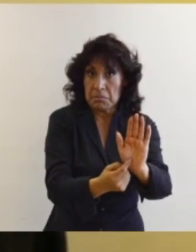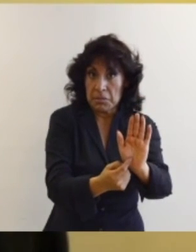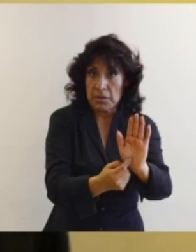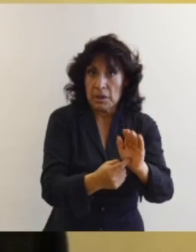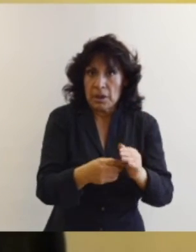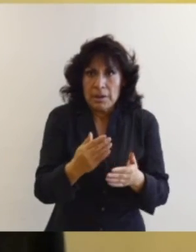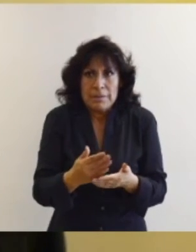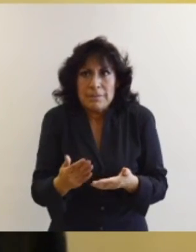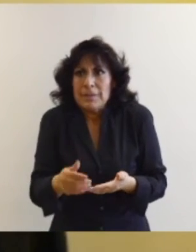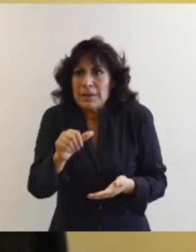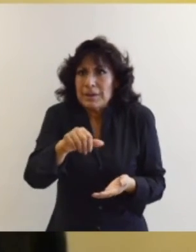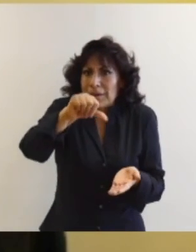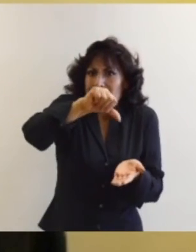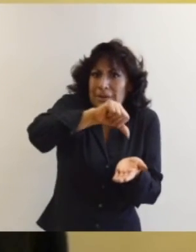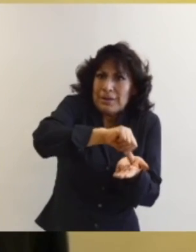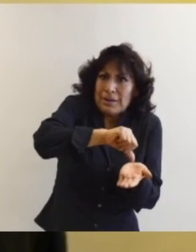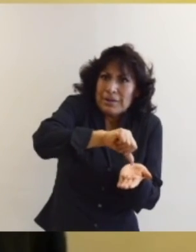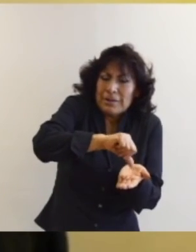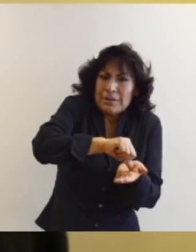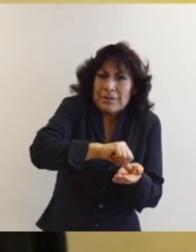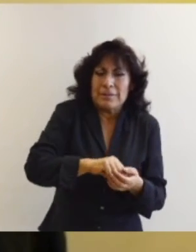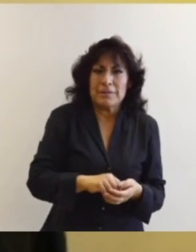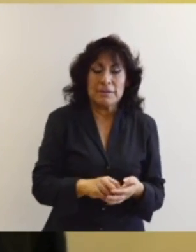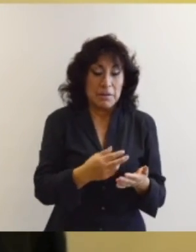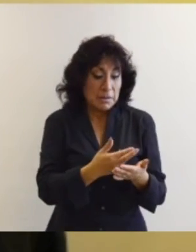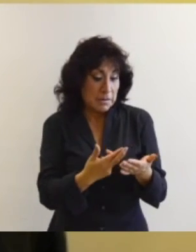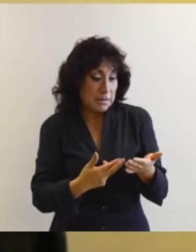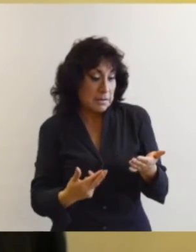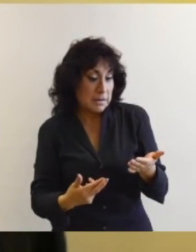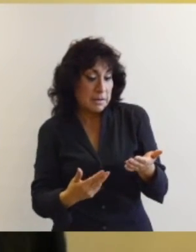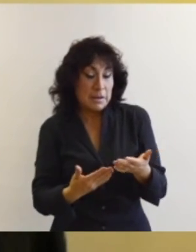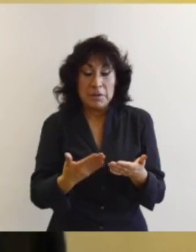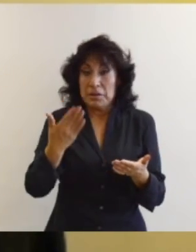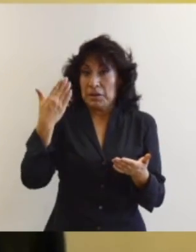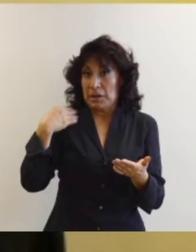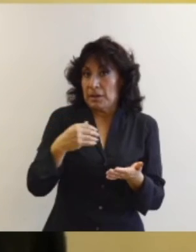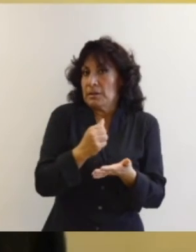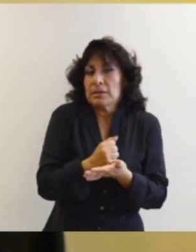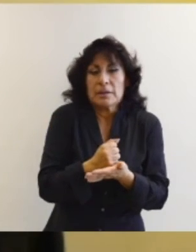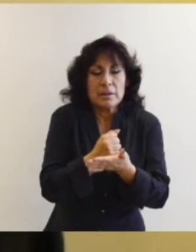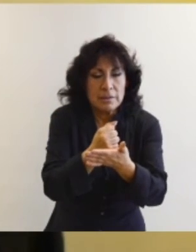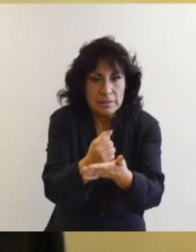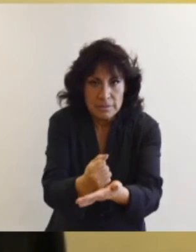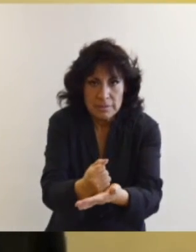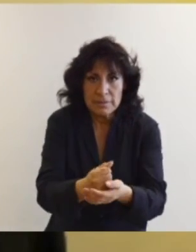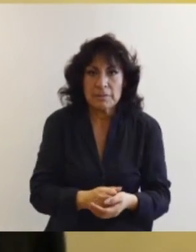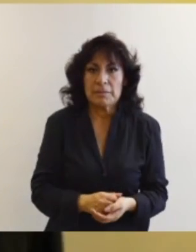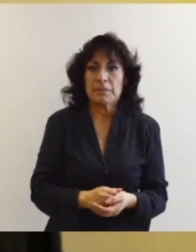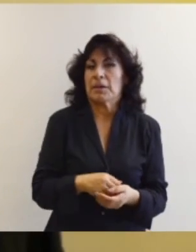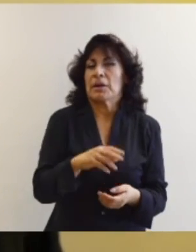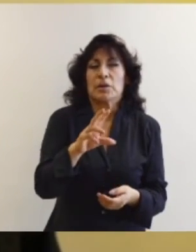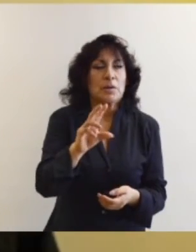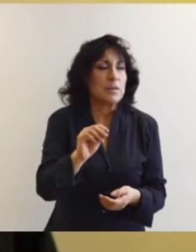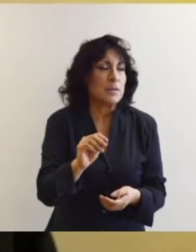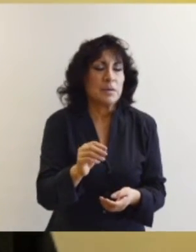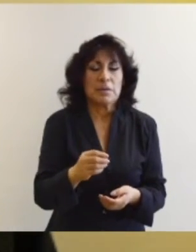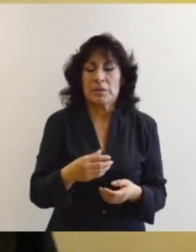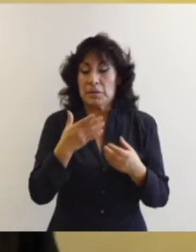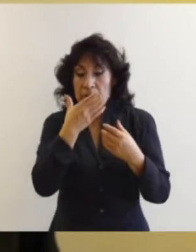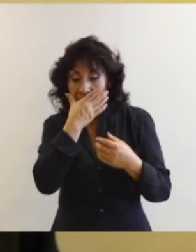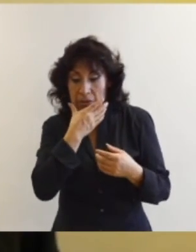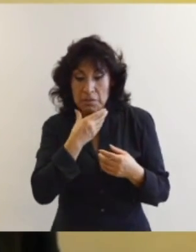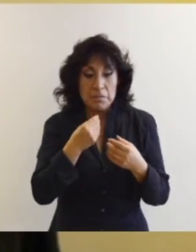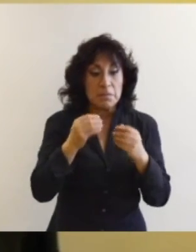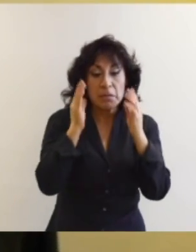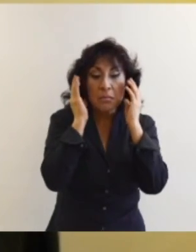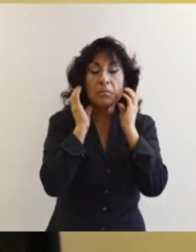era enano. Los retratos que le han hecho los pintores lo favorecen. No era el caballero